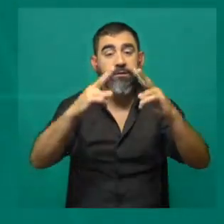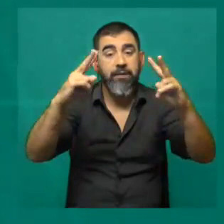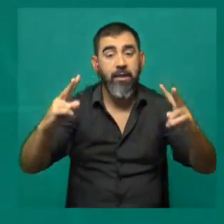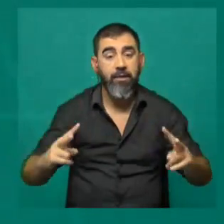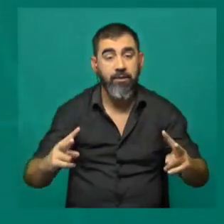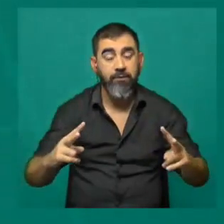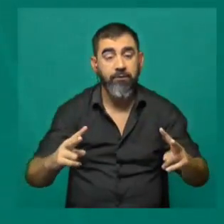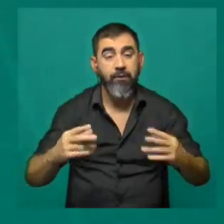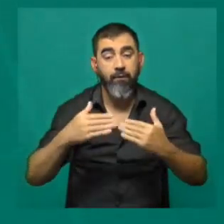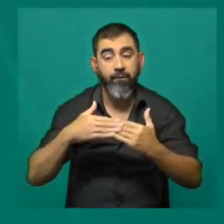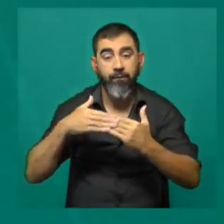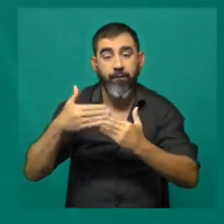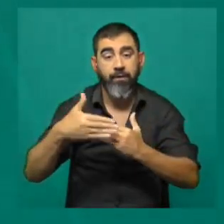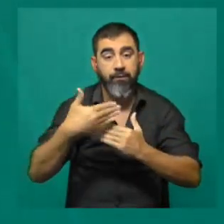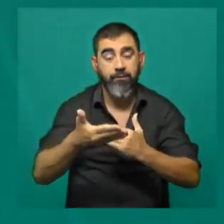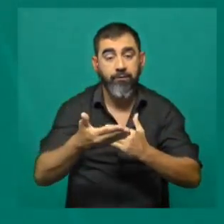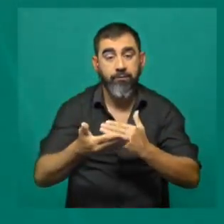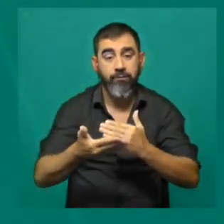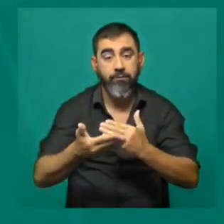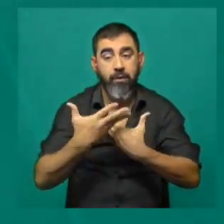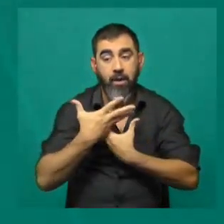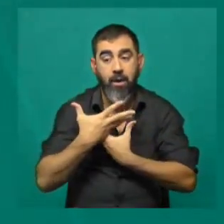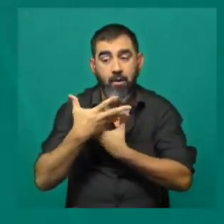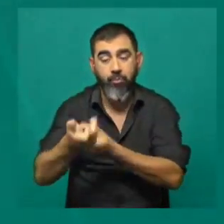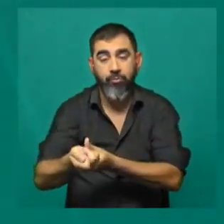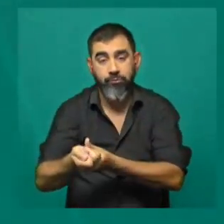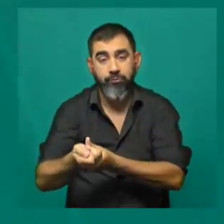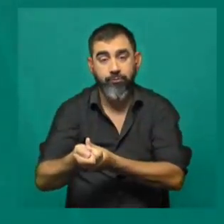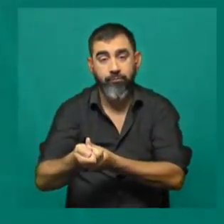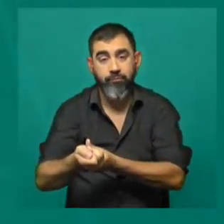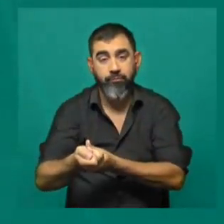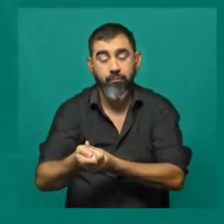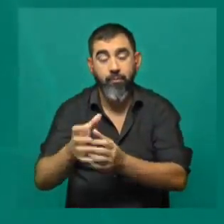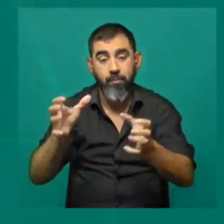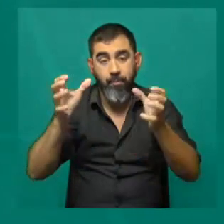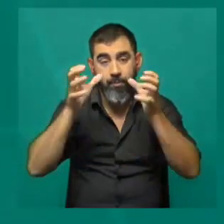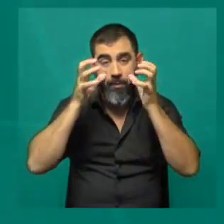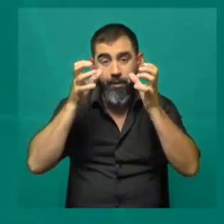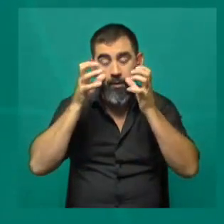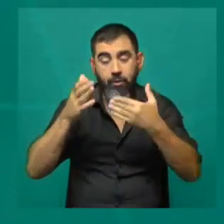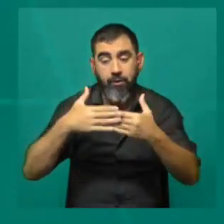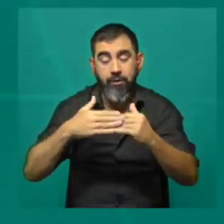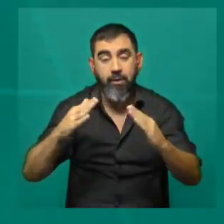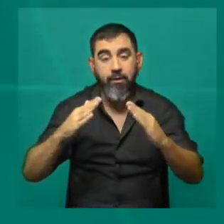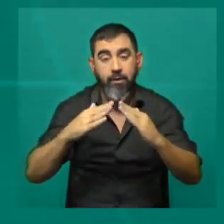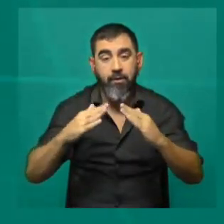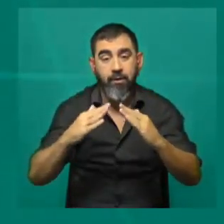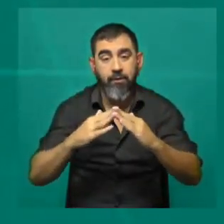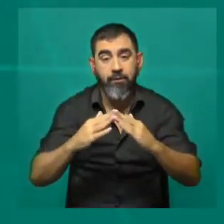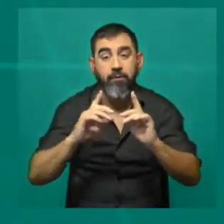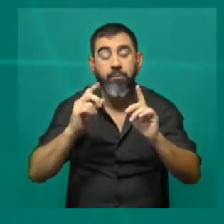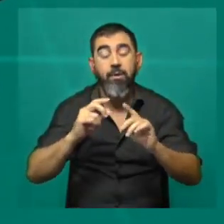los vecinos y vecinas tuvieron que salir a dar una mano a ayudar ante el riesgo que se expandiera el incendio